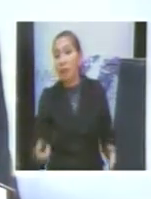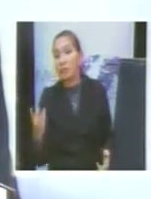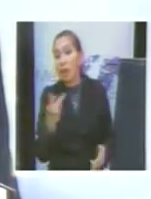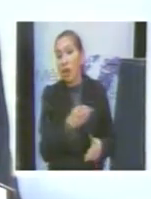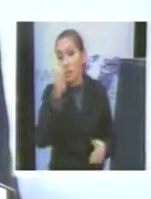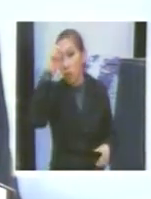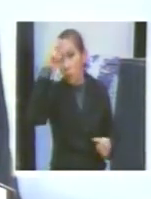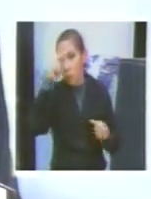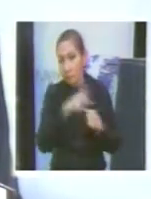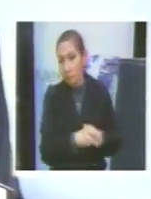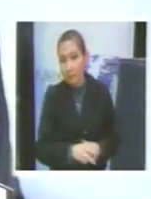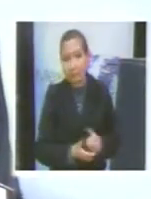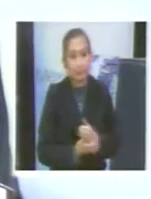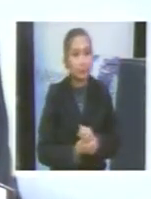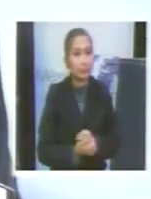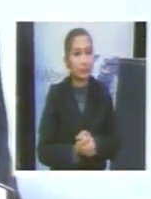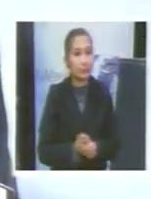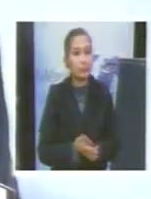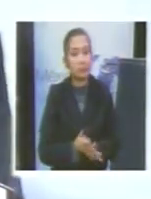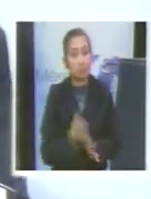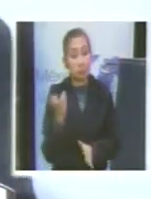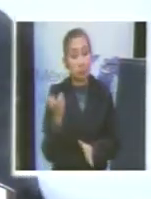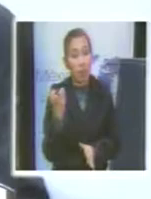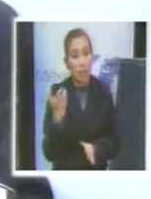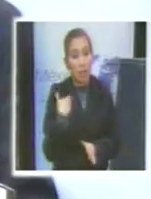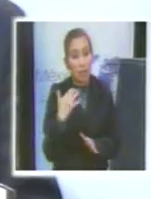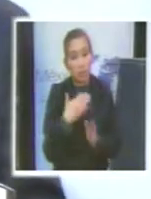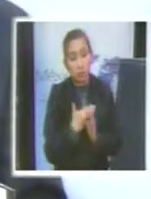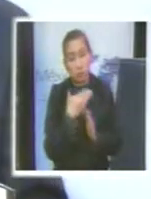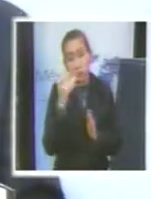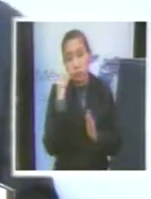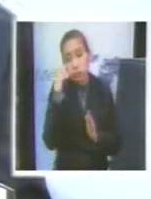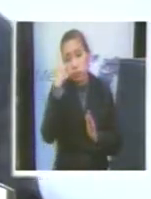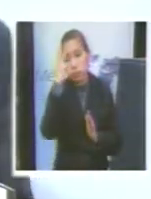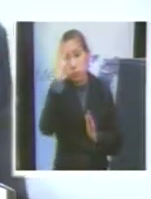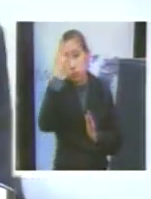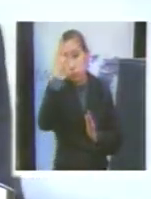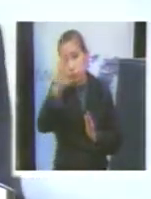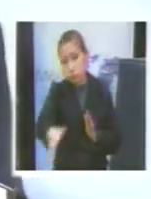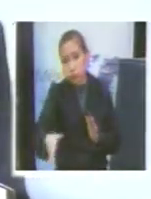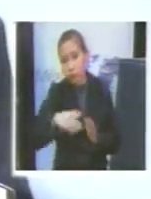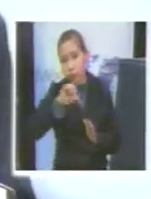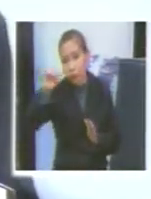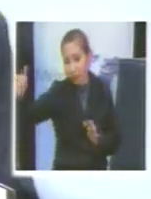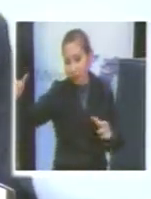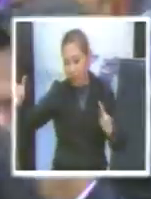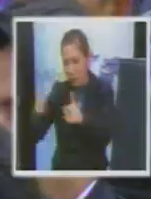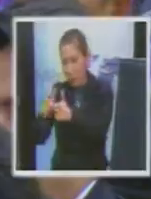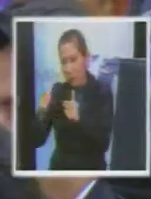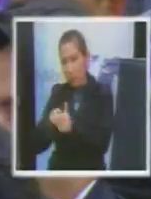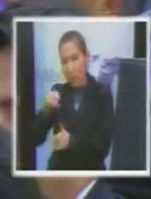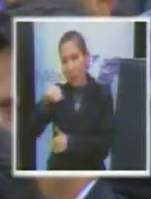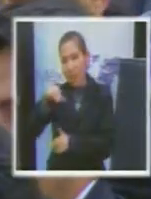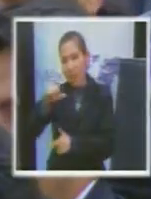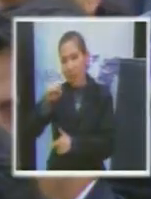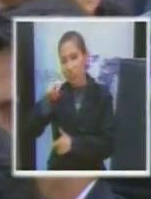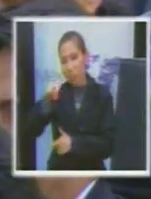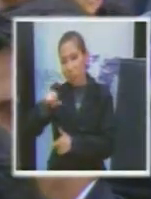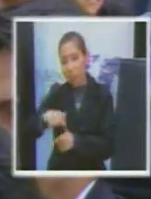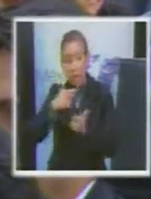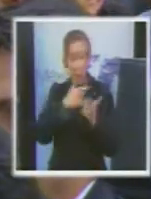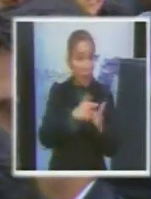bilateral con Europa. Y eso es algo que trasciende a las logias masónicas, a la rivalidad entre